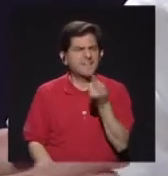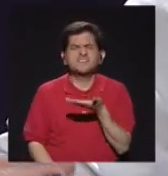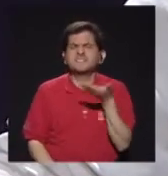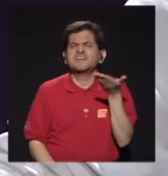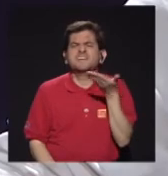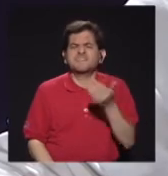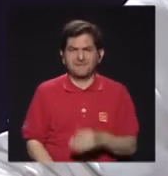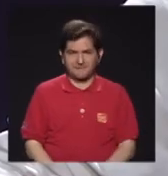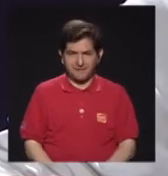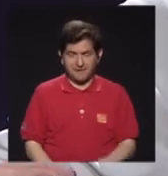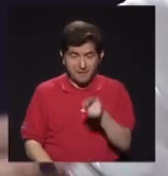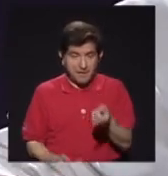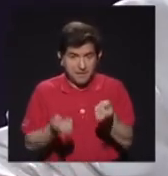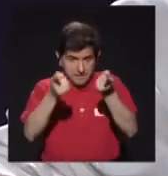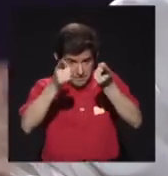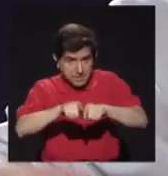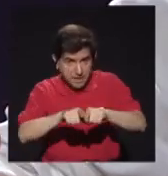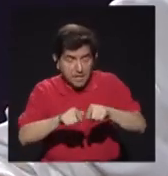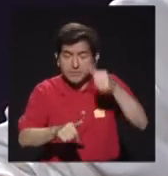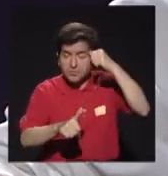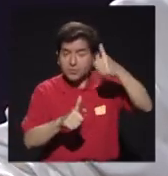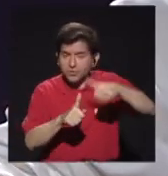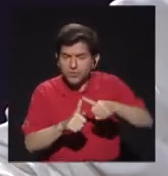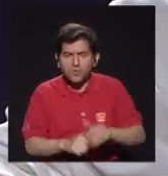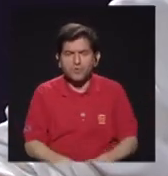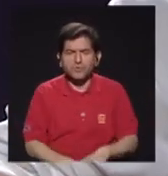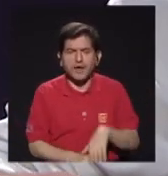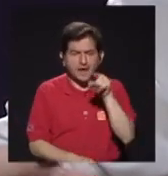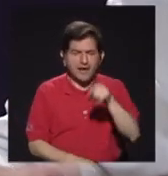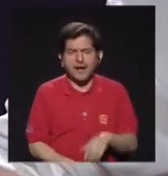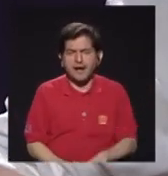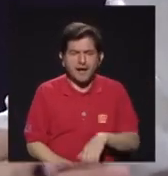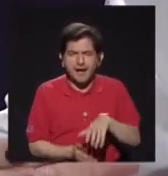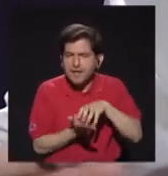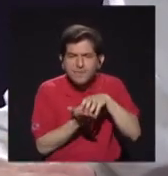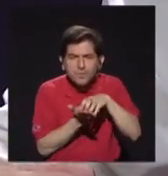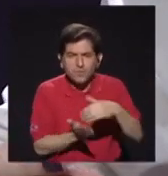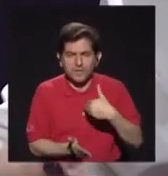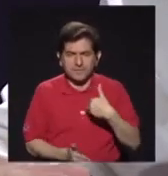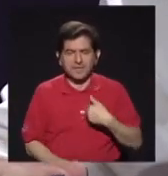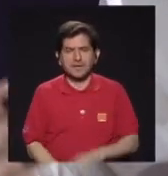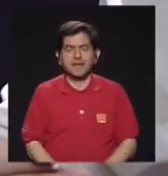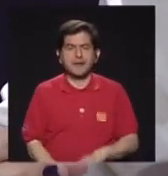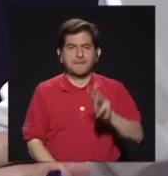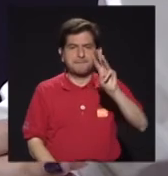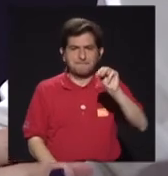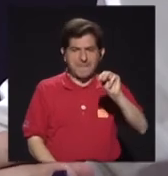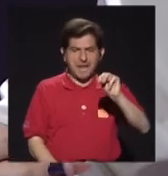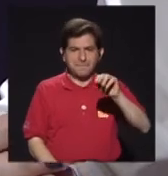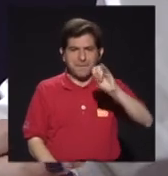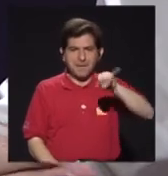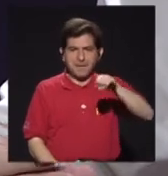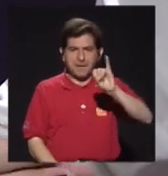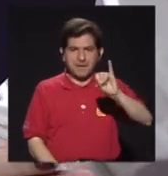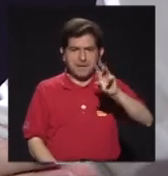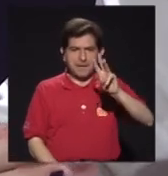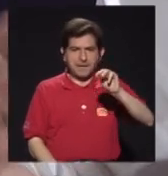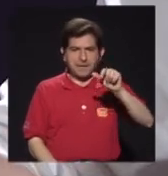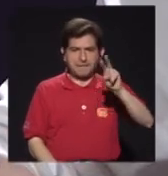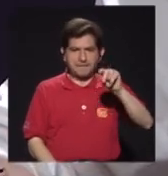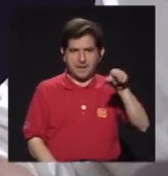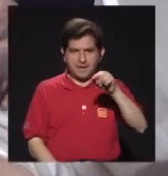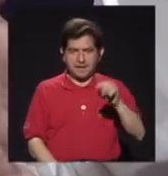que dice porque recuerdo el cuestionamiento que se le hizo en su momento a melvin jiménez cuando fue ministro de la